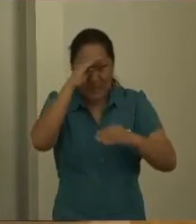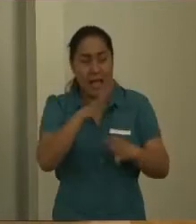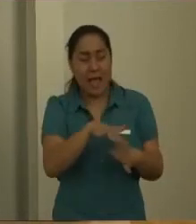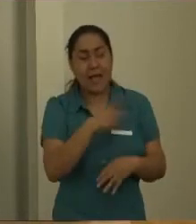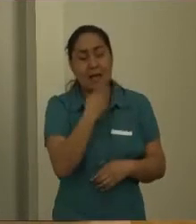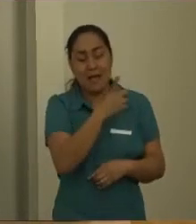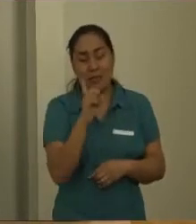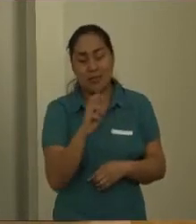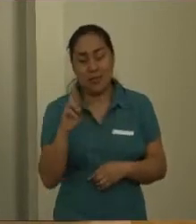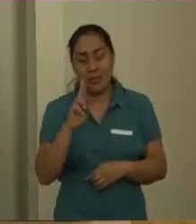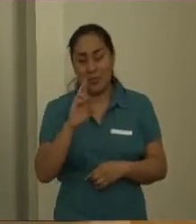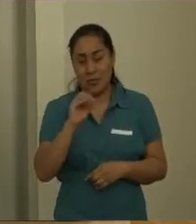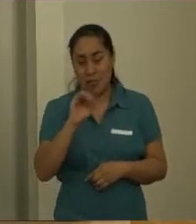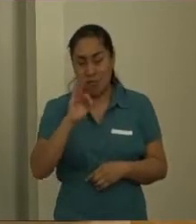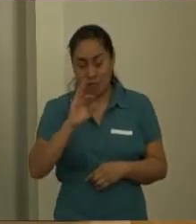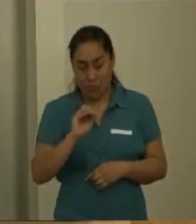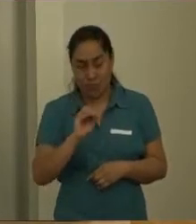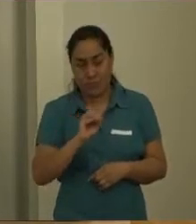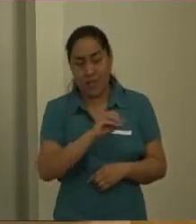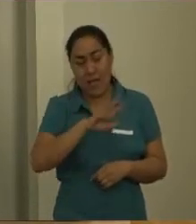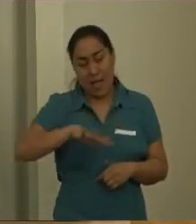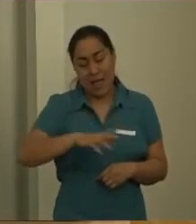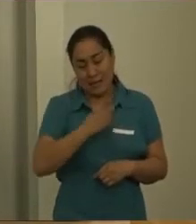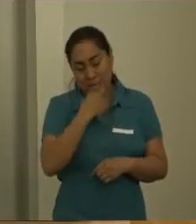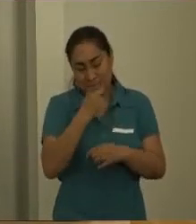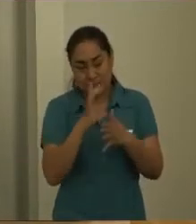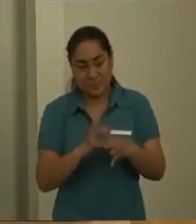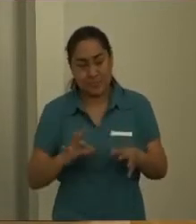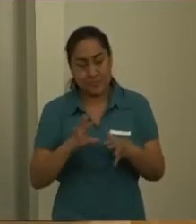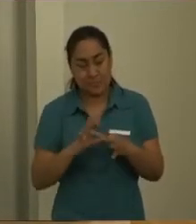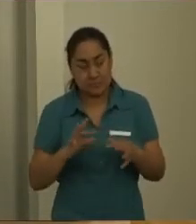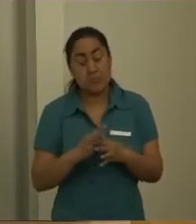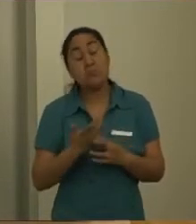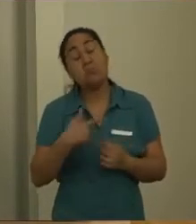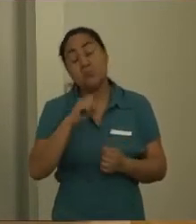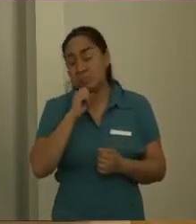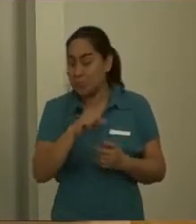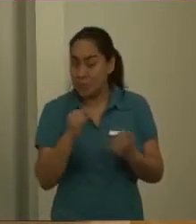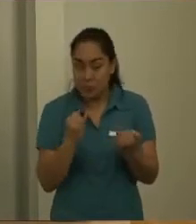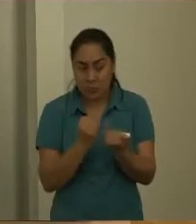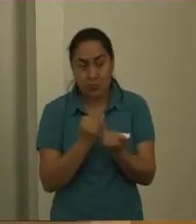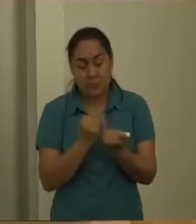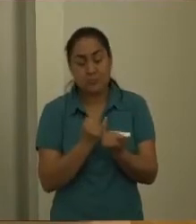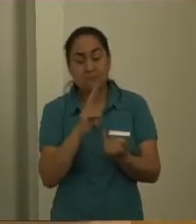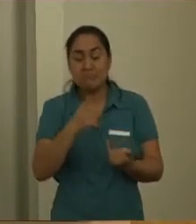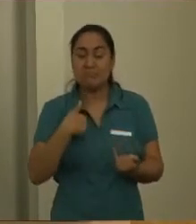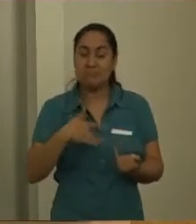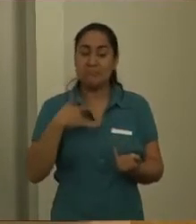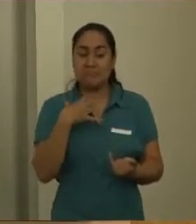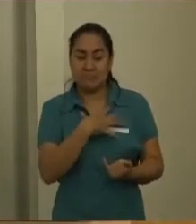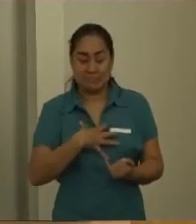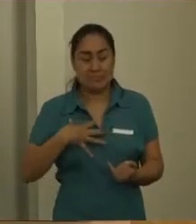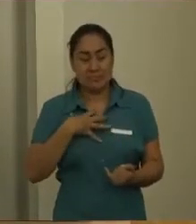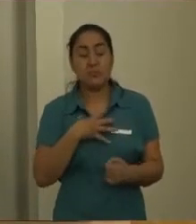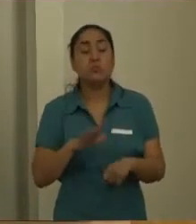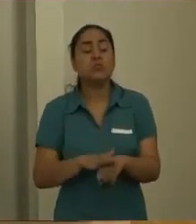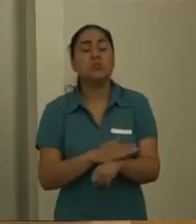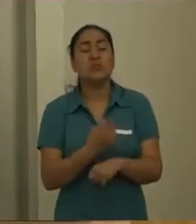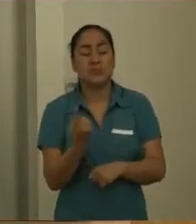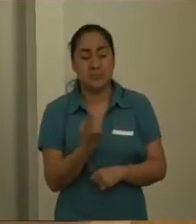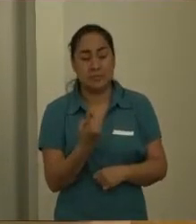stavenhagen nos ofreció y también me regocijo porque siempre